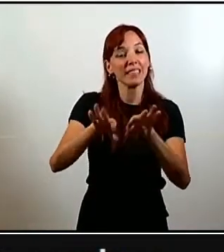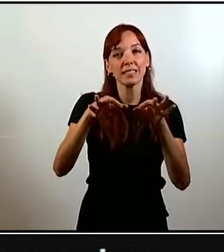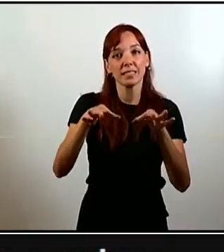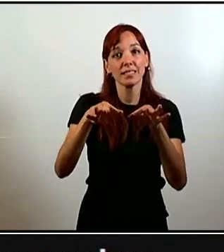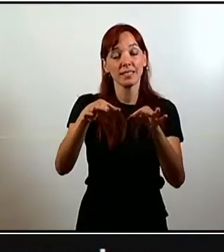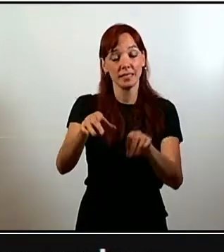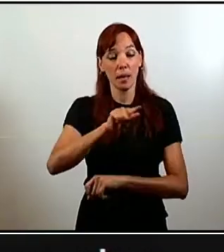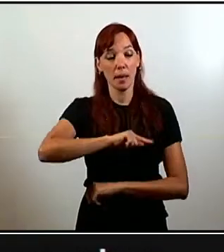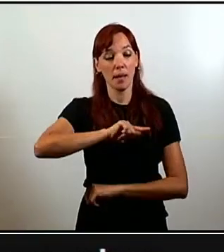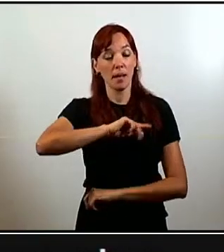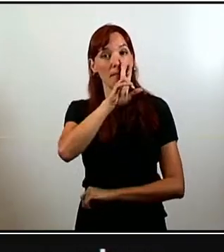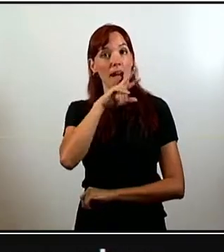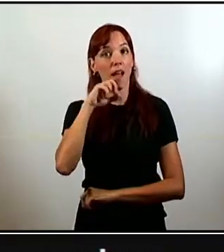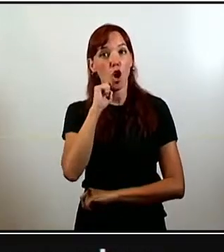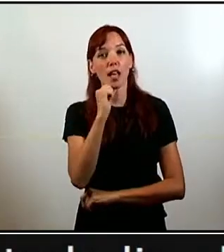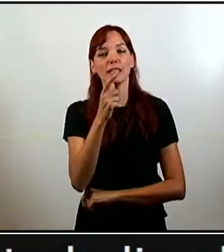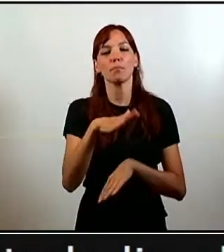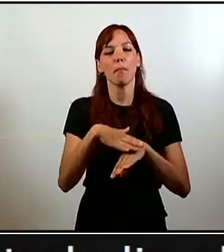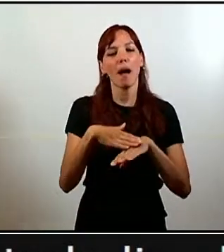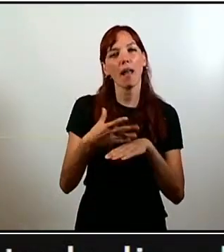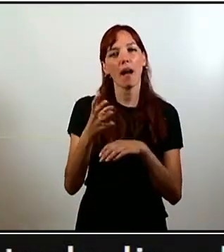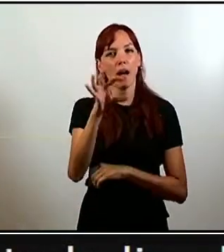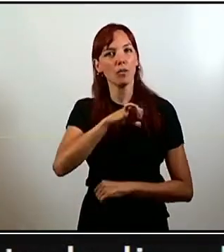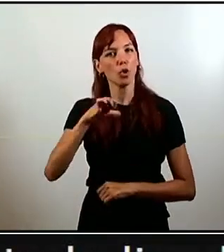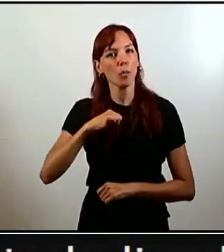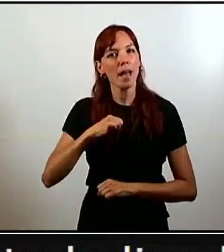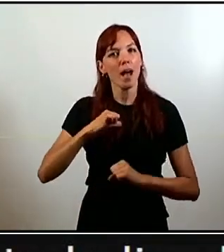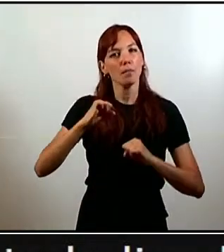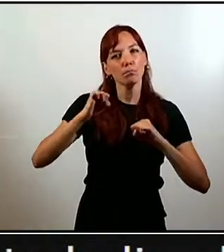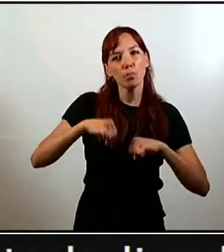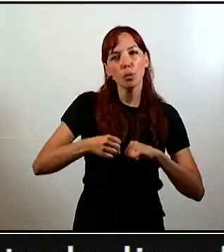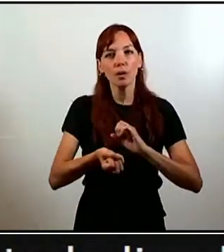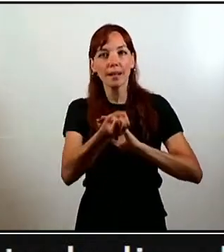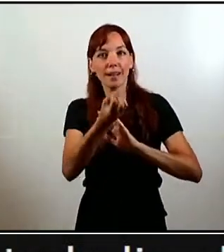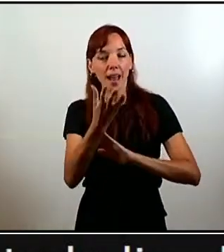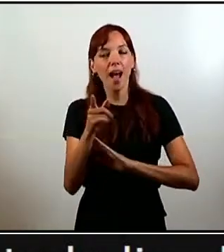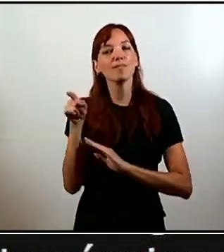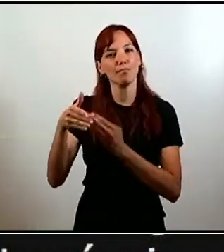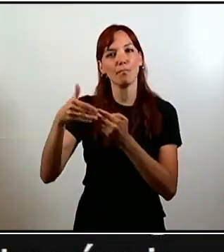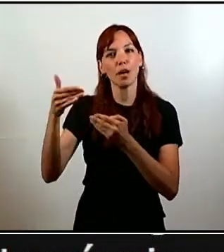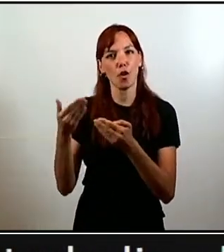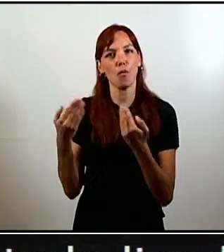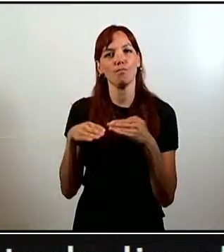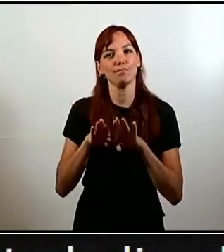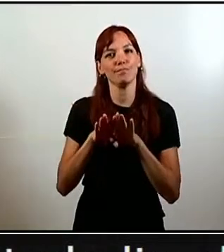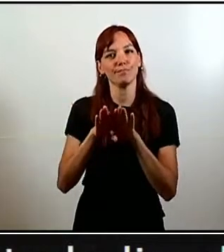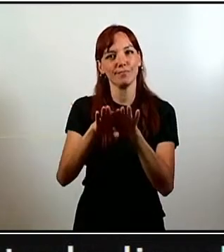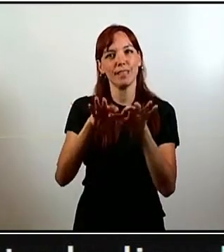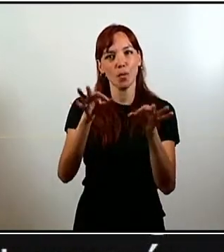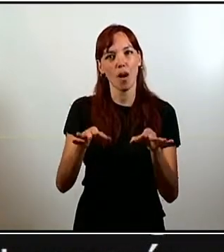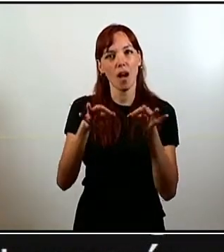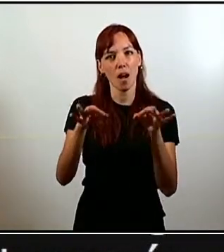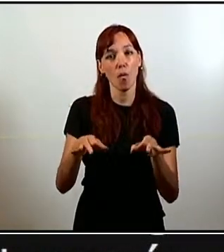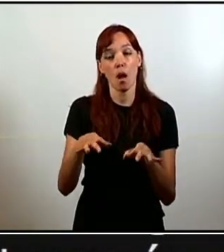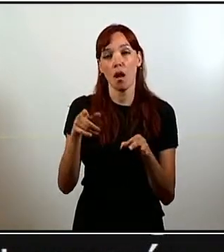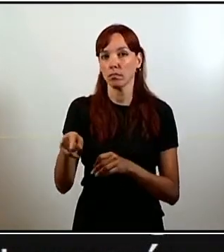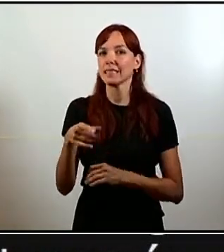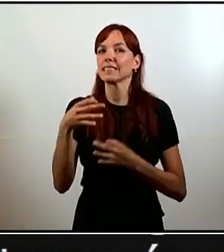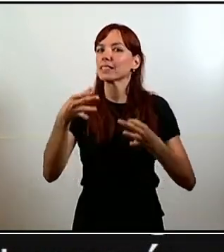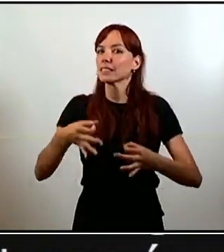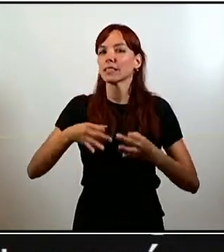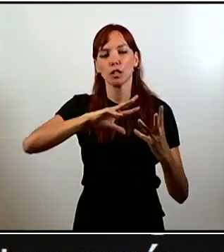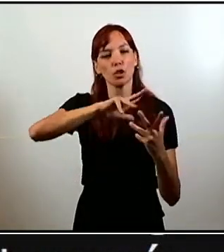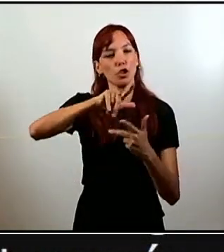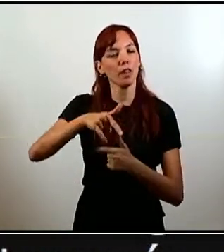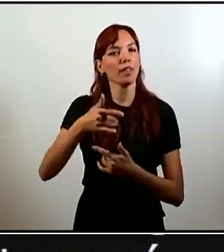a los valores que inspiraron la creación de Autonomía y que, como medio de comunicación, pues siempre ha velado por la veracidad y por